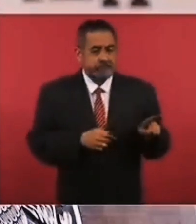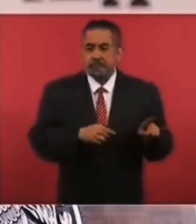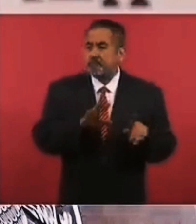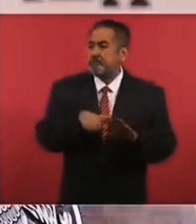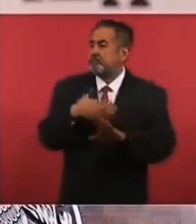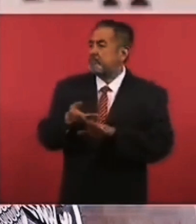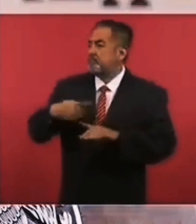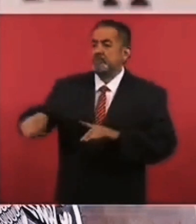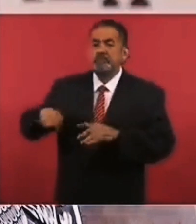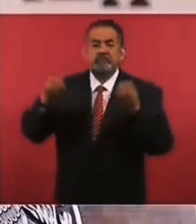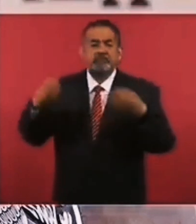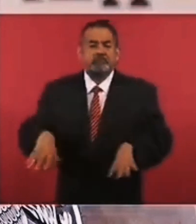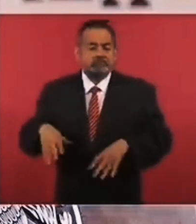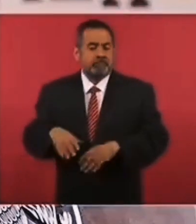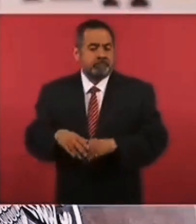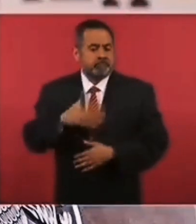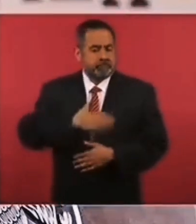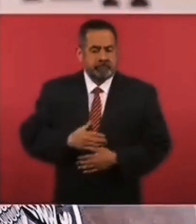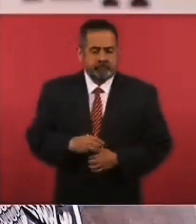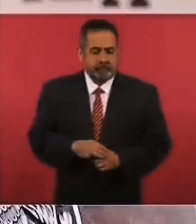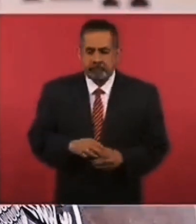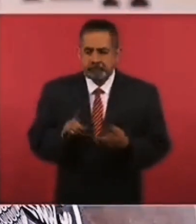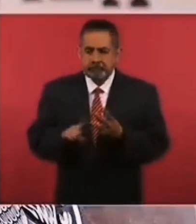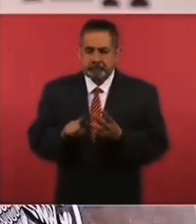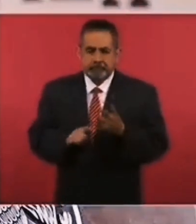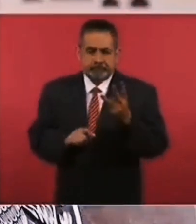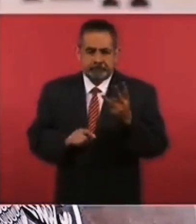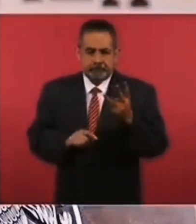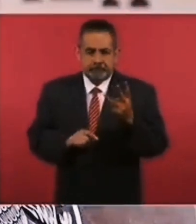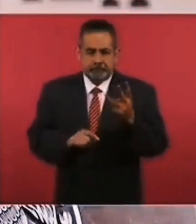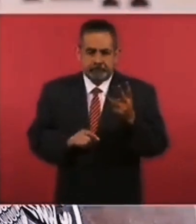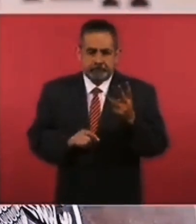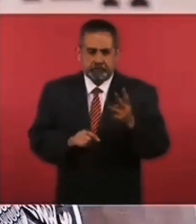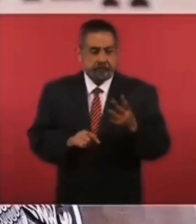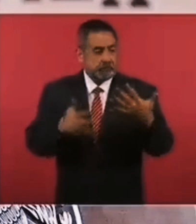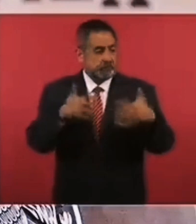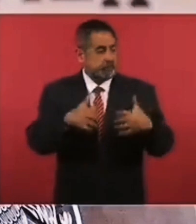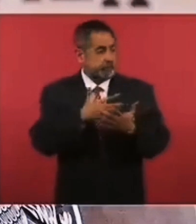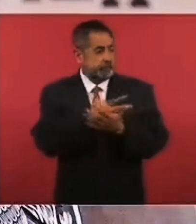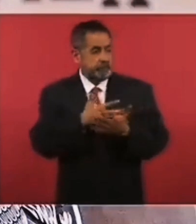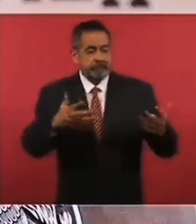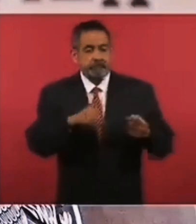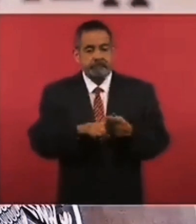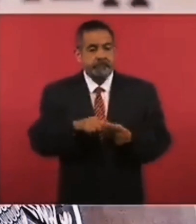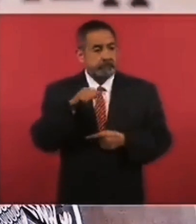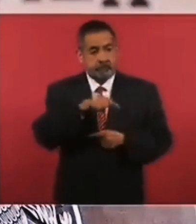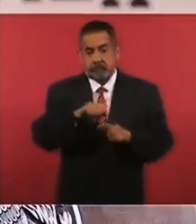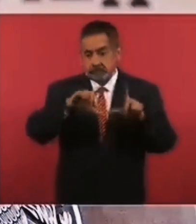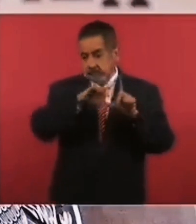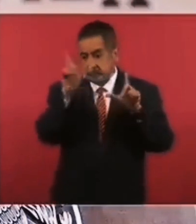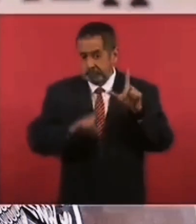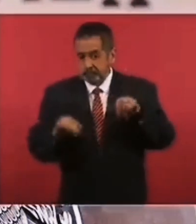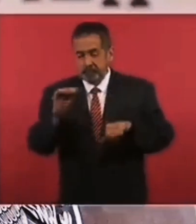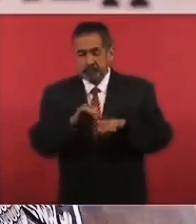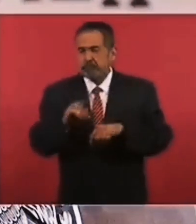Administración de Justicia. Tercer caso. Una empresa de gran tamaño, con presencia nacional,